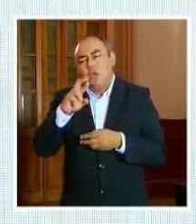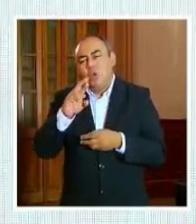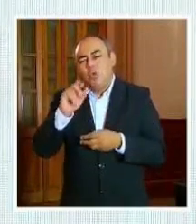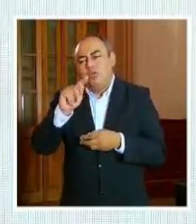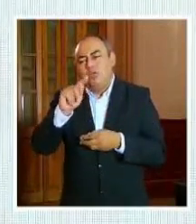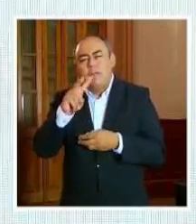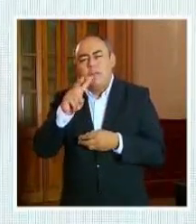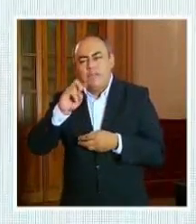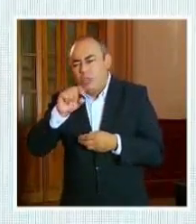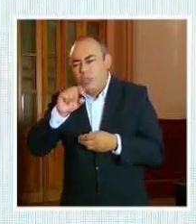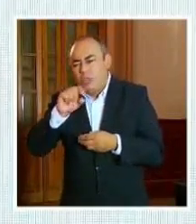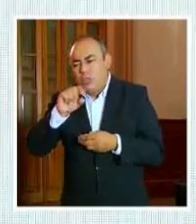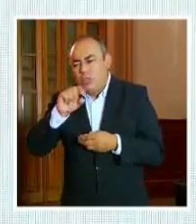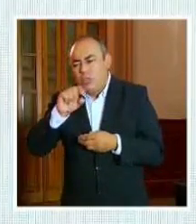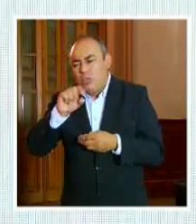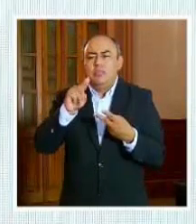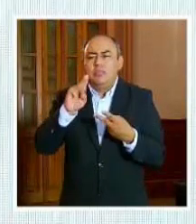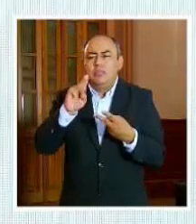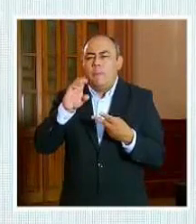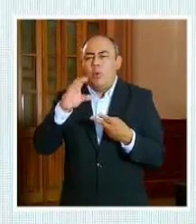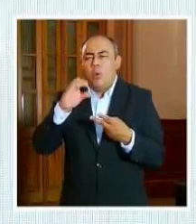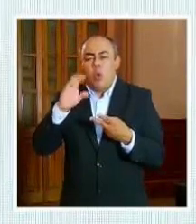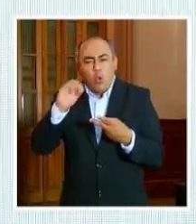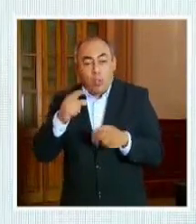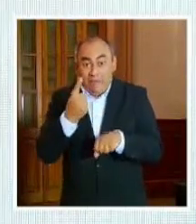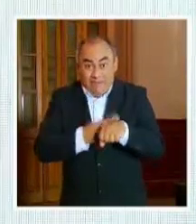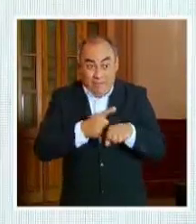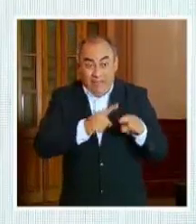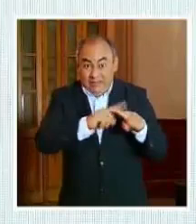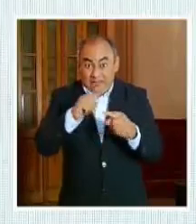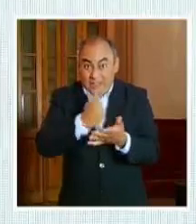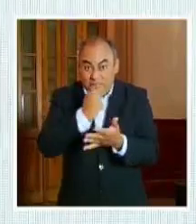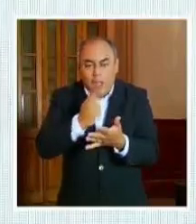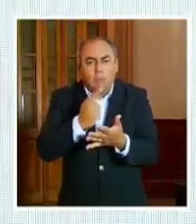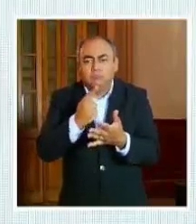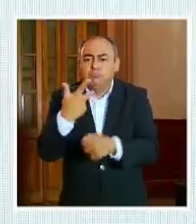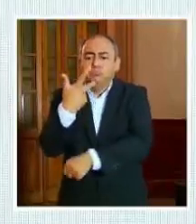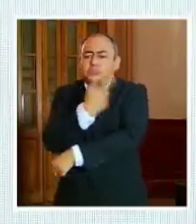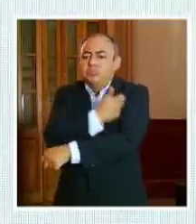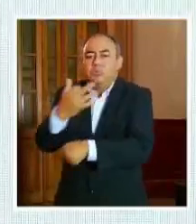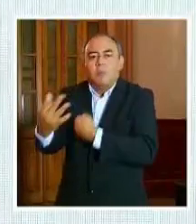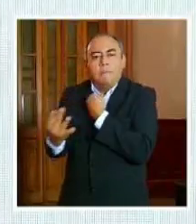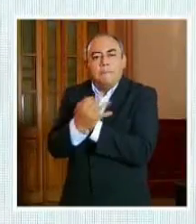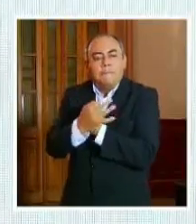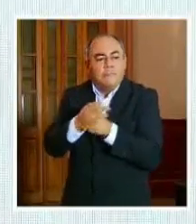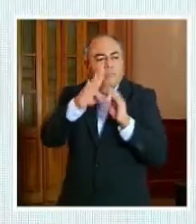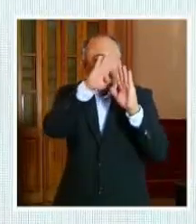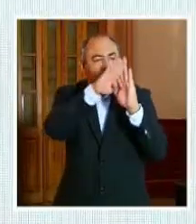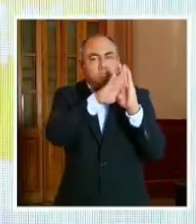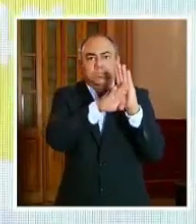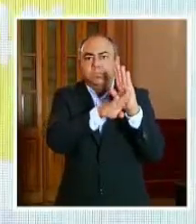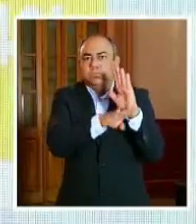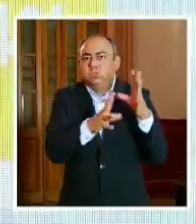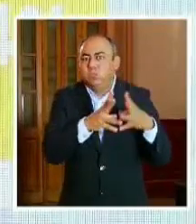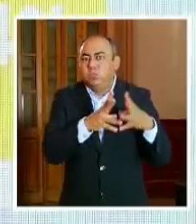como el neumococo. Por eso tenemos que confiar en las vacunas y acudir a